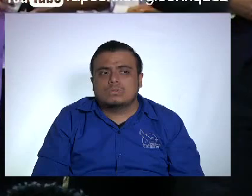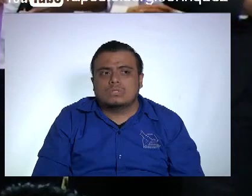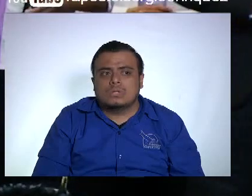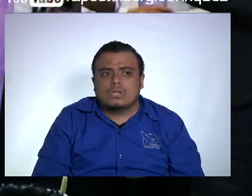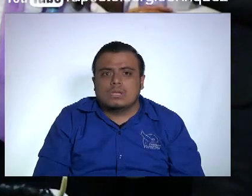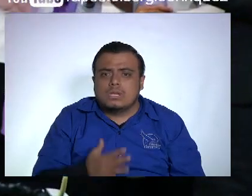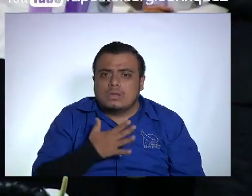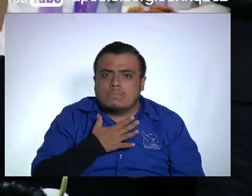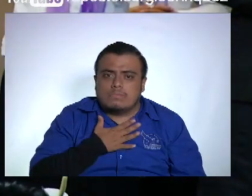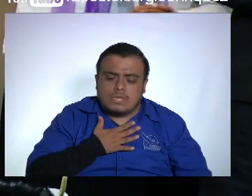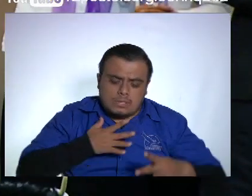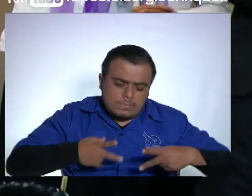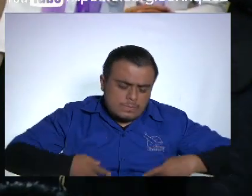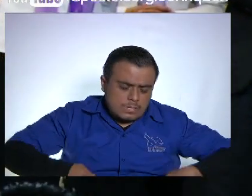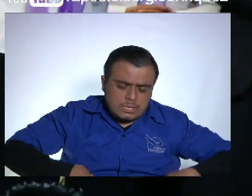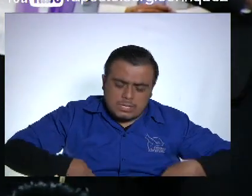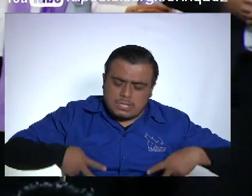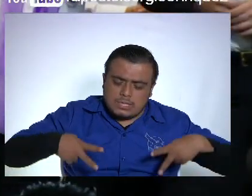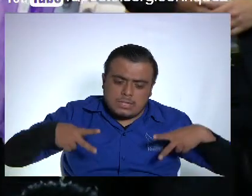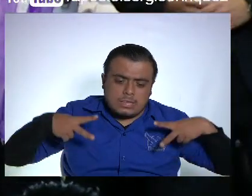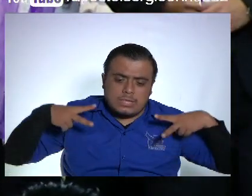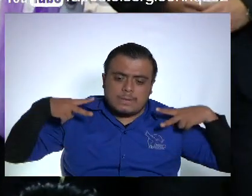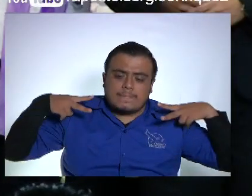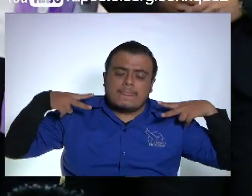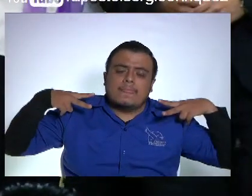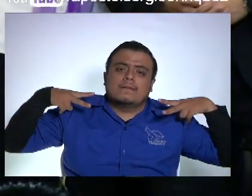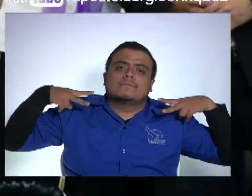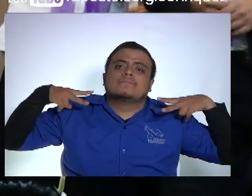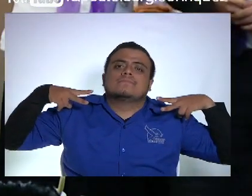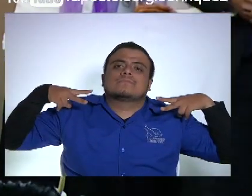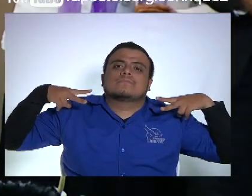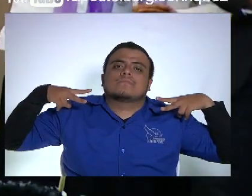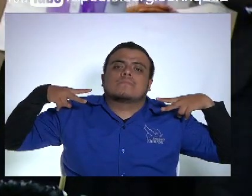Jesús. Yo viviré